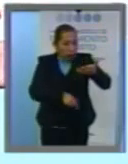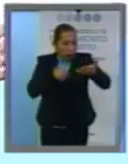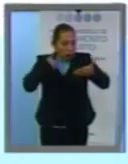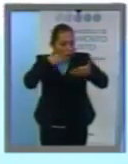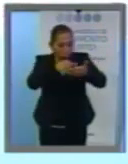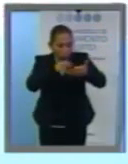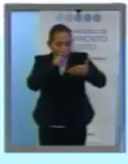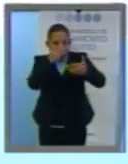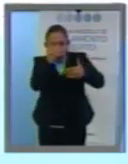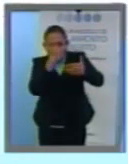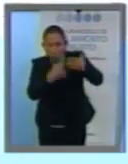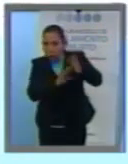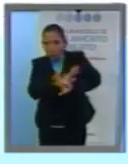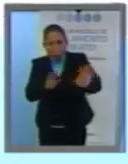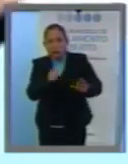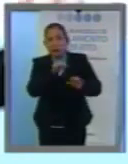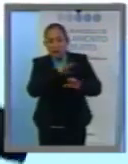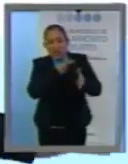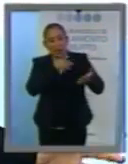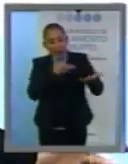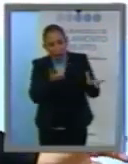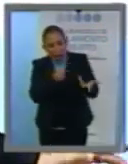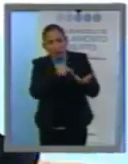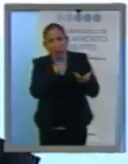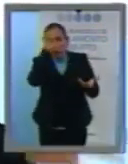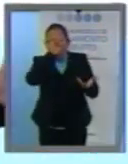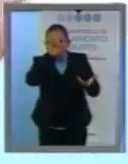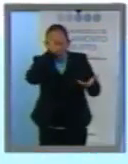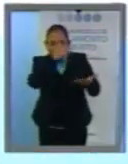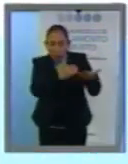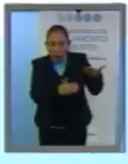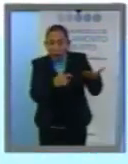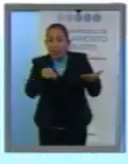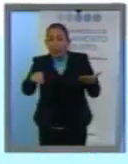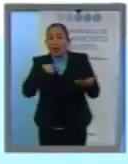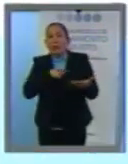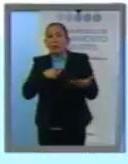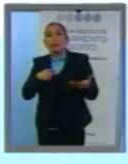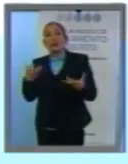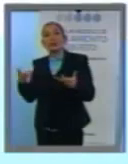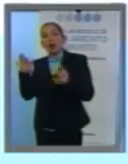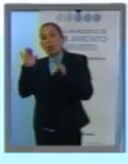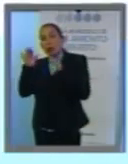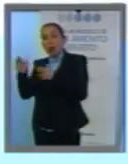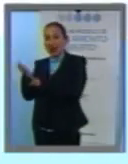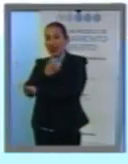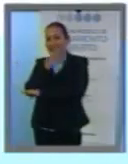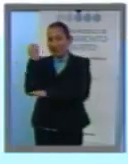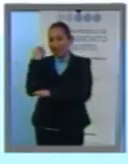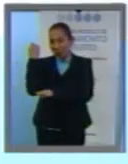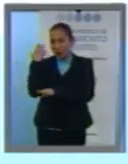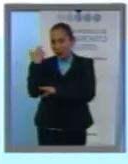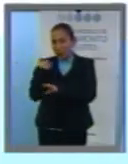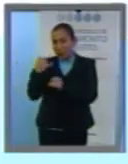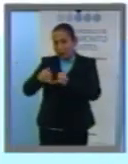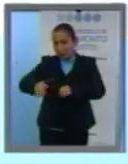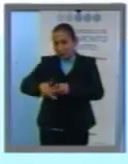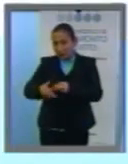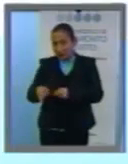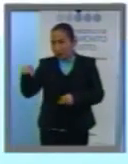sí hace, ¿no? Y estos sistemas y estas bases de datos. Partamos del hecho, como se expuso en la conferencia